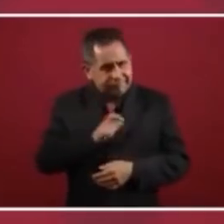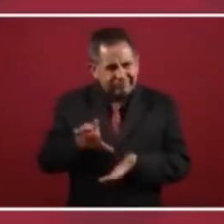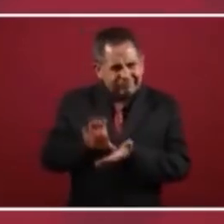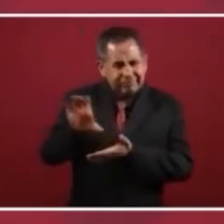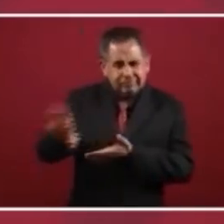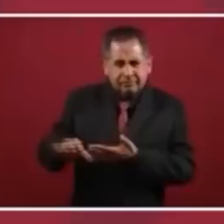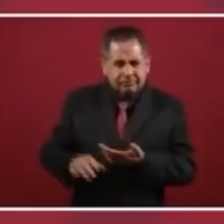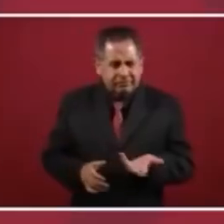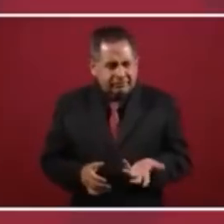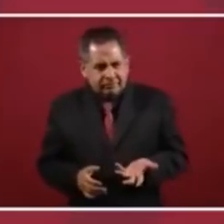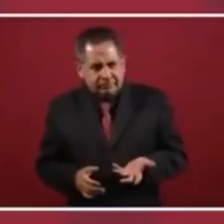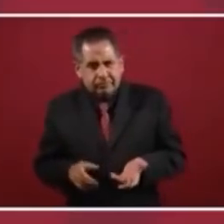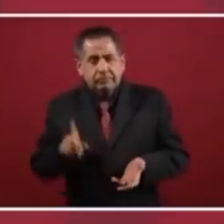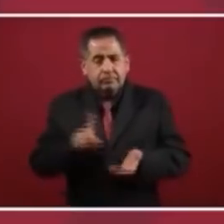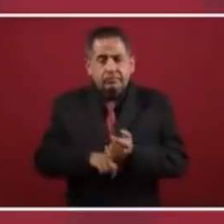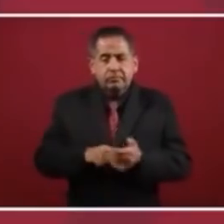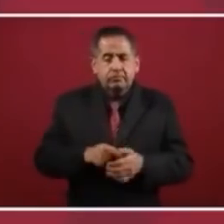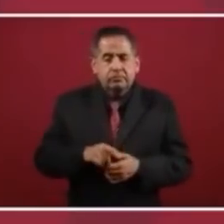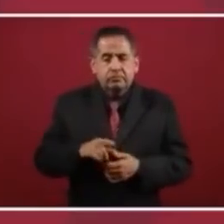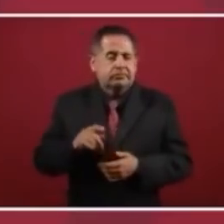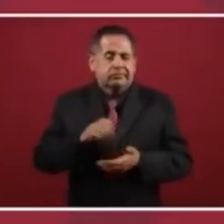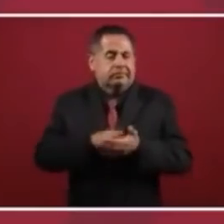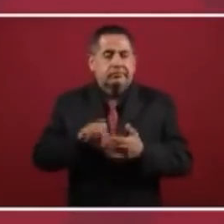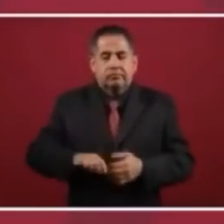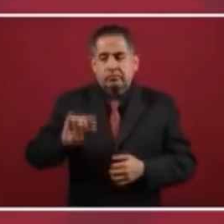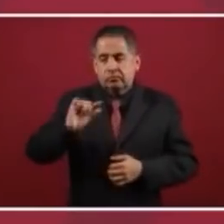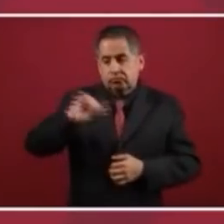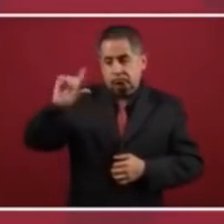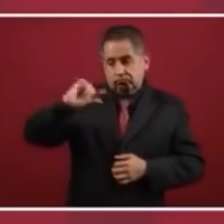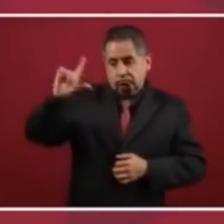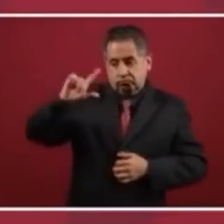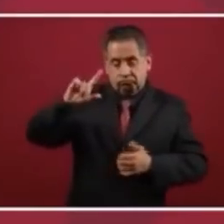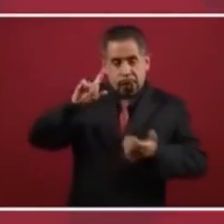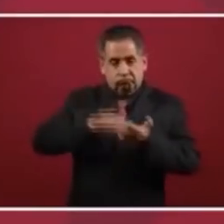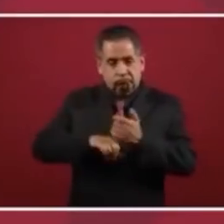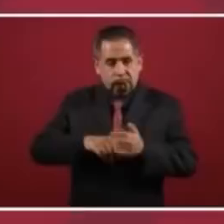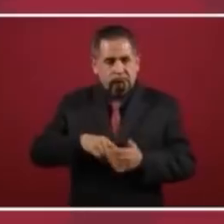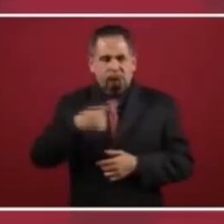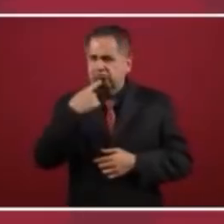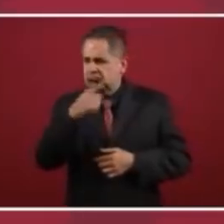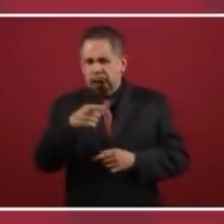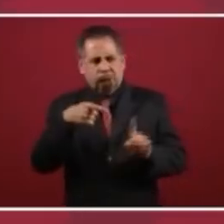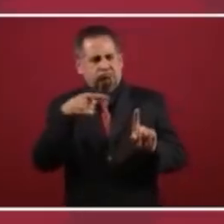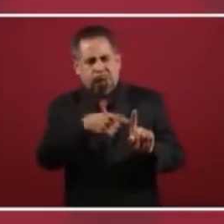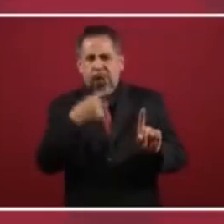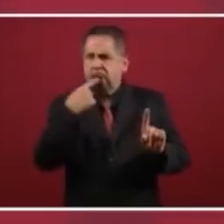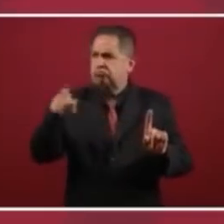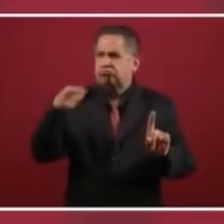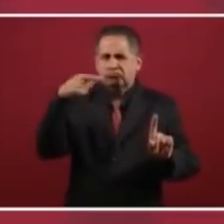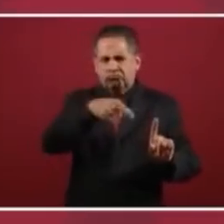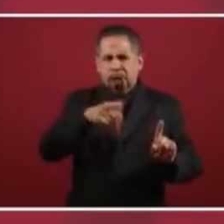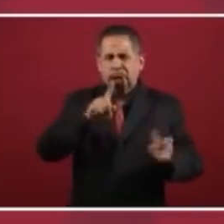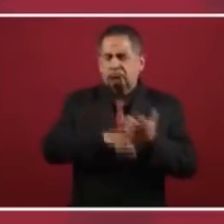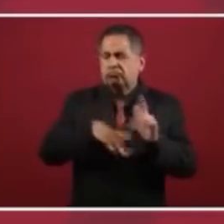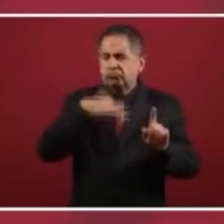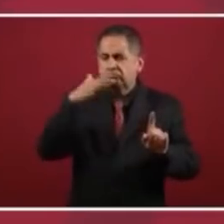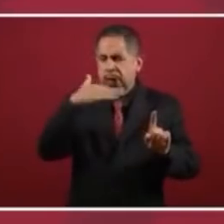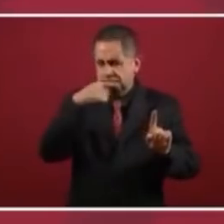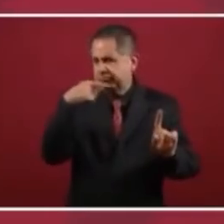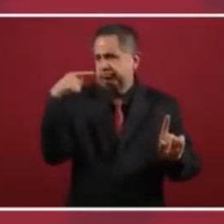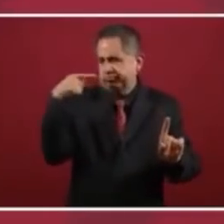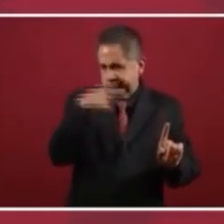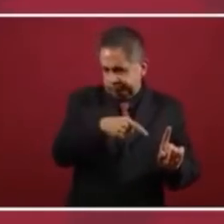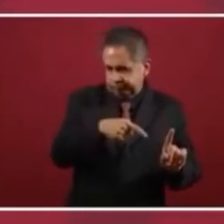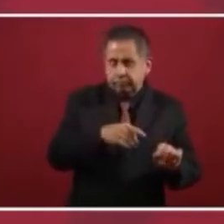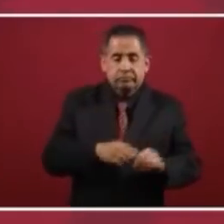Es decir, un funcionario es acusado por un hecho de corrupción